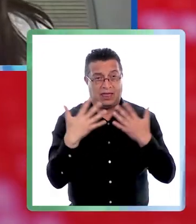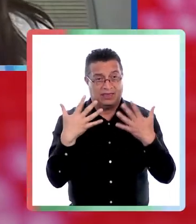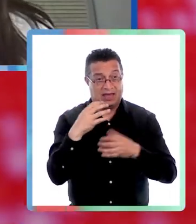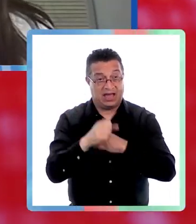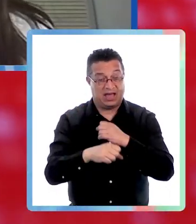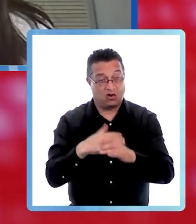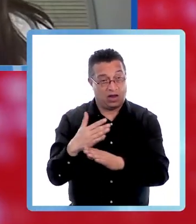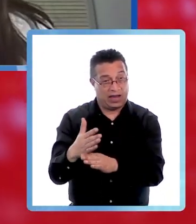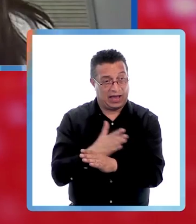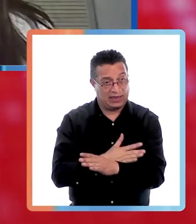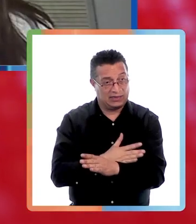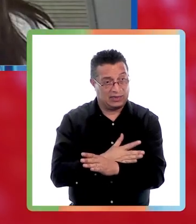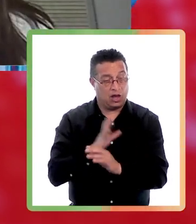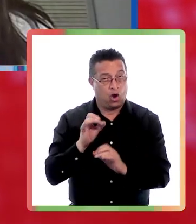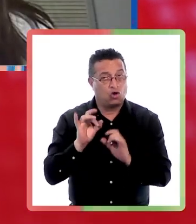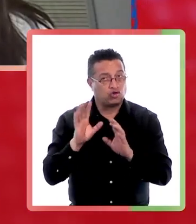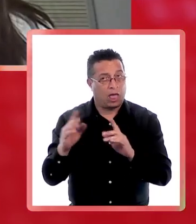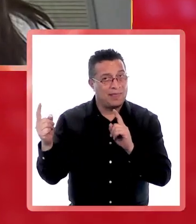10 años antes?